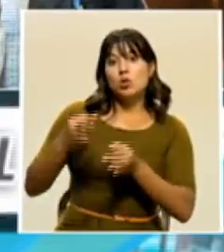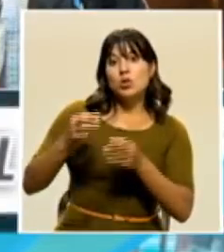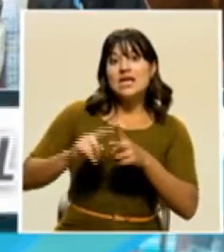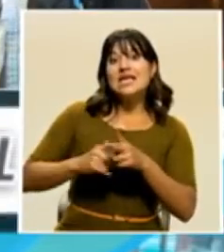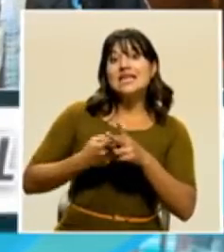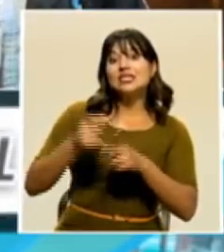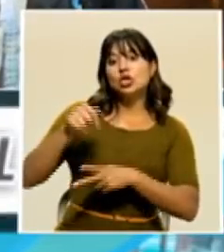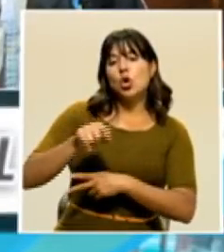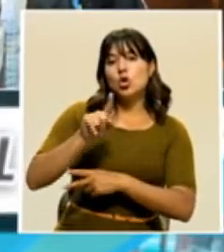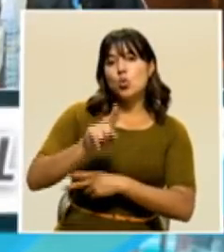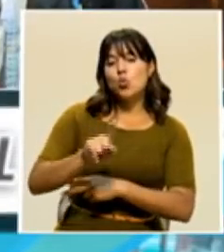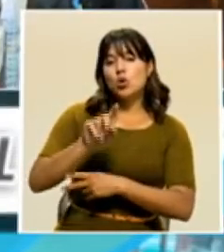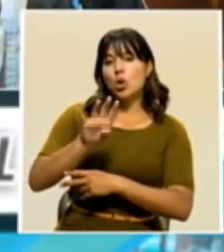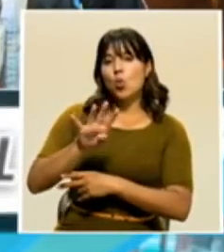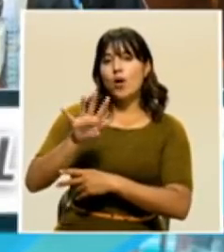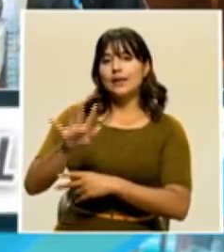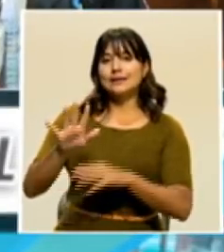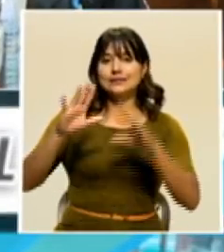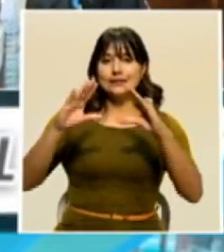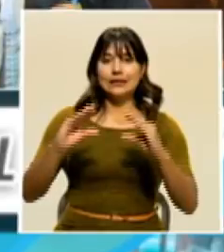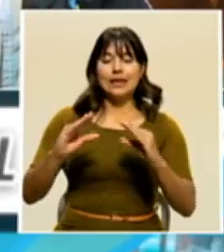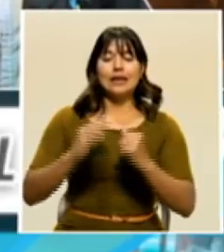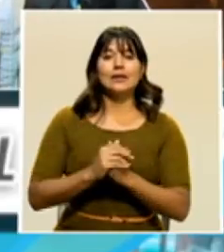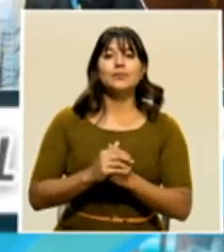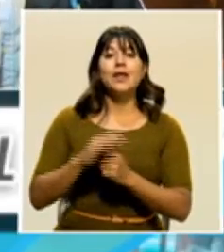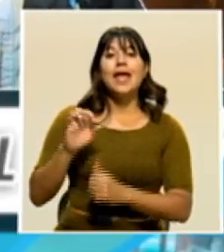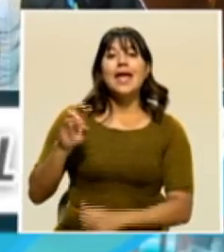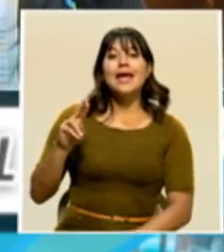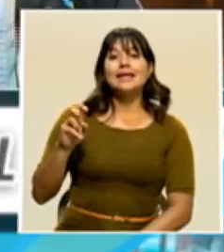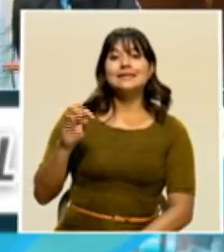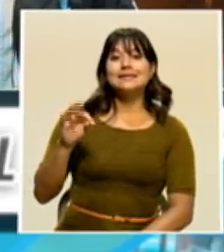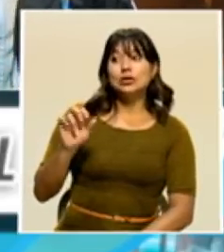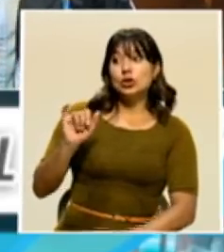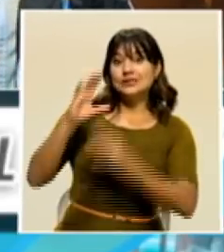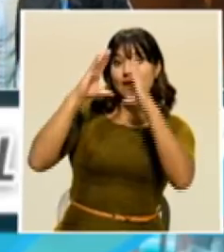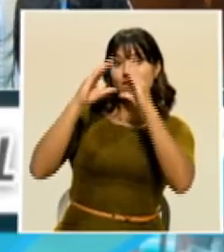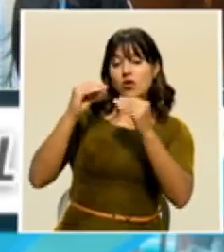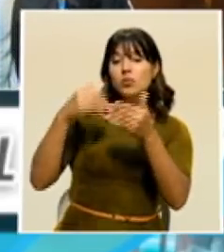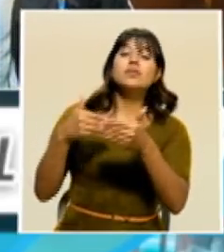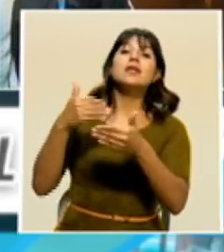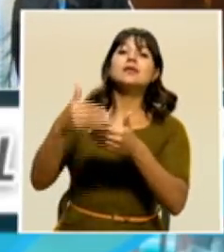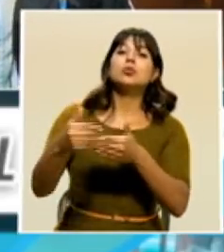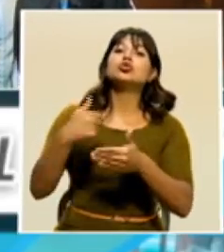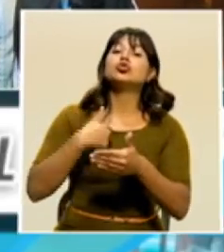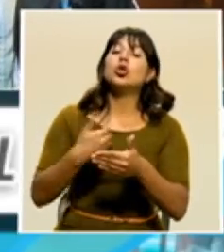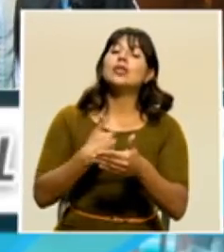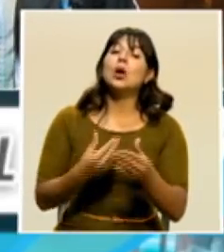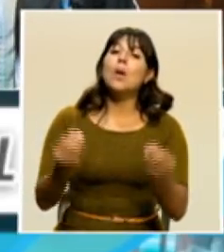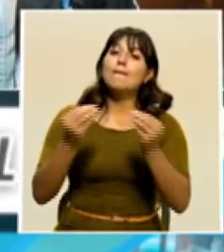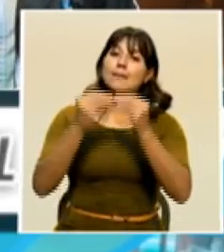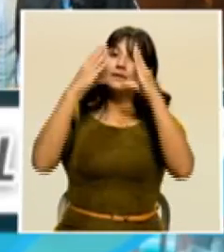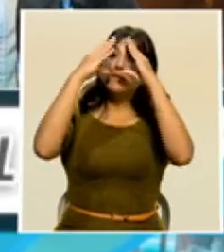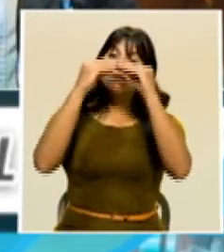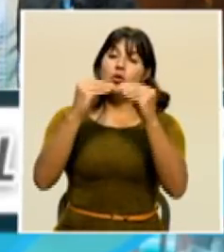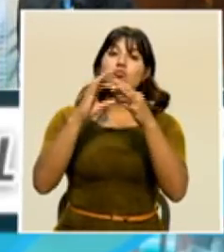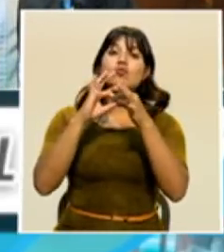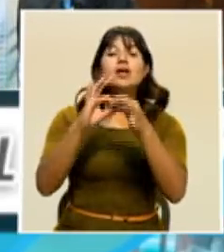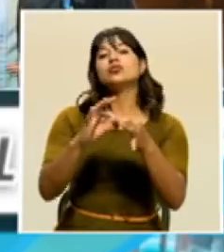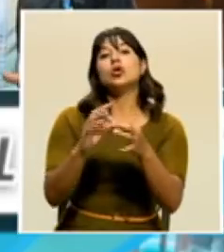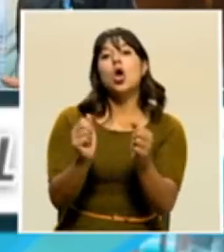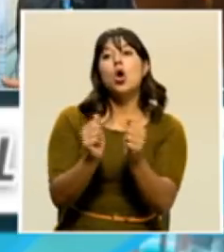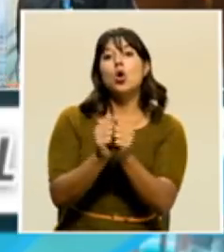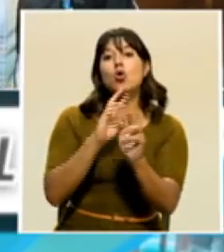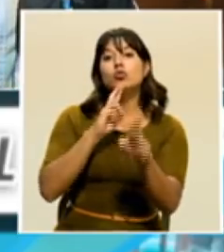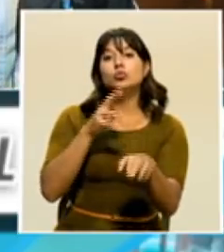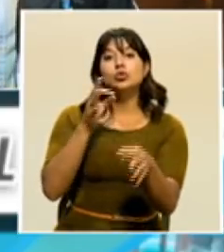la 1:45 de la tarde. Don Ernesto, esta es la información, y más adelante en esta edición les tendremos detalles sobre lo que resuelvan los jueces en